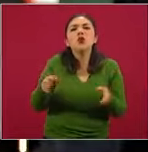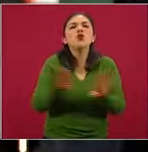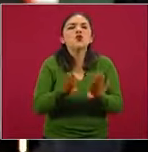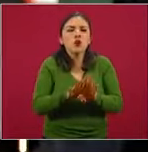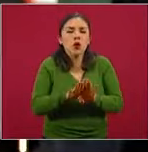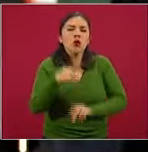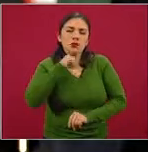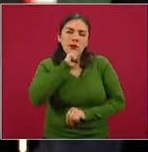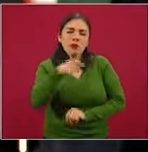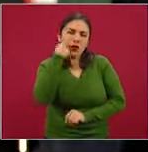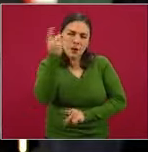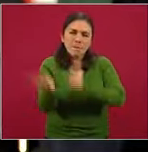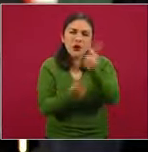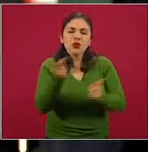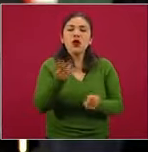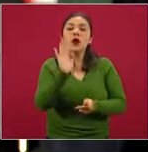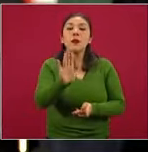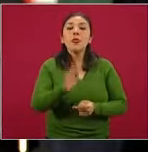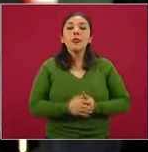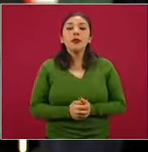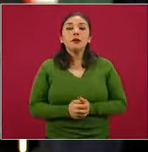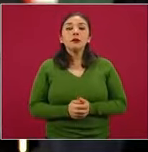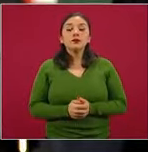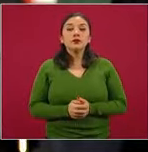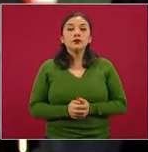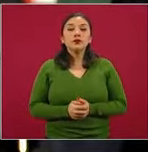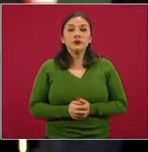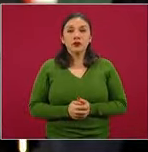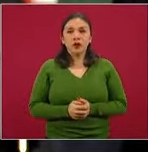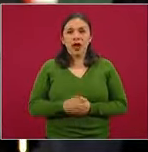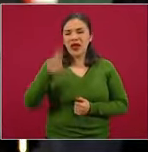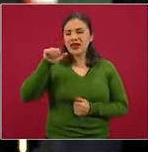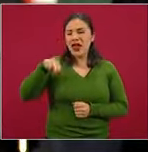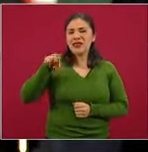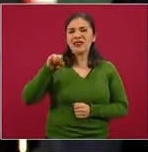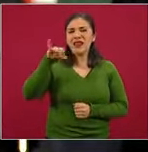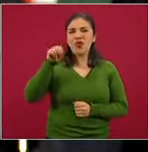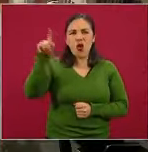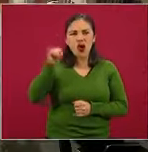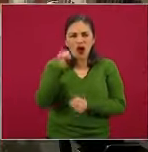Y preguntarle también de los ensayos de CanSino.